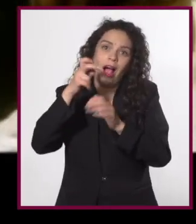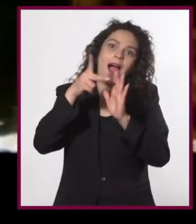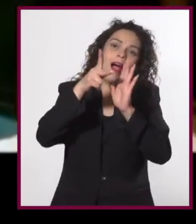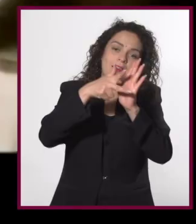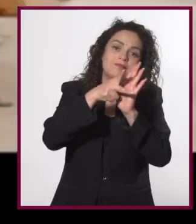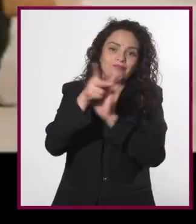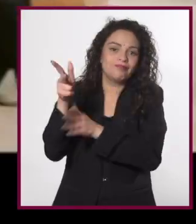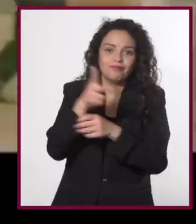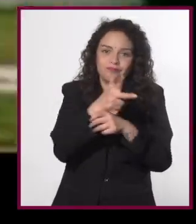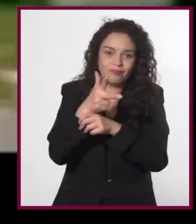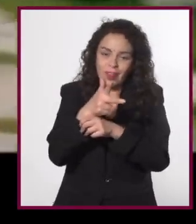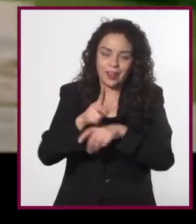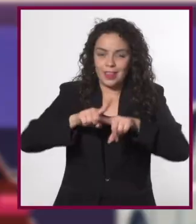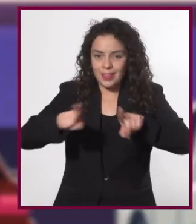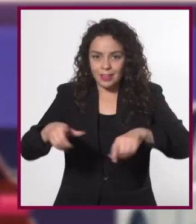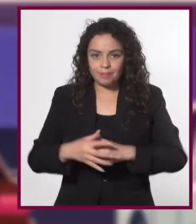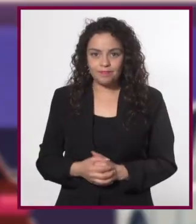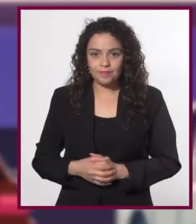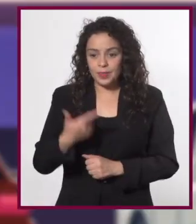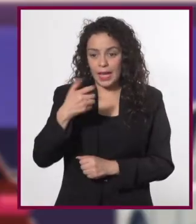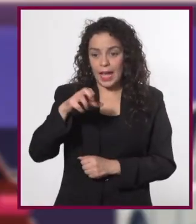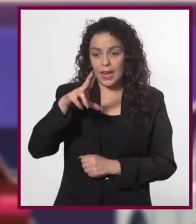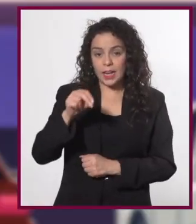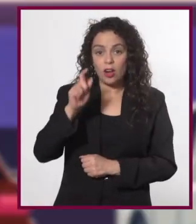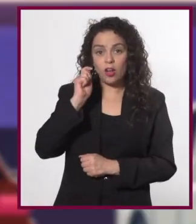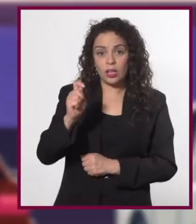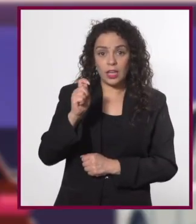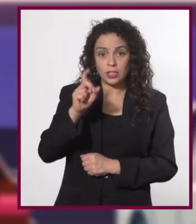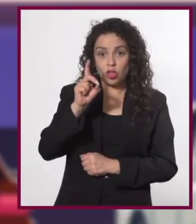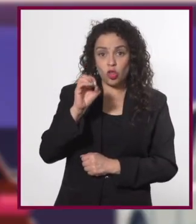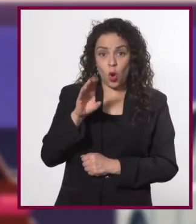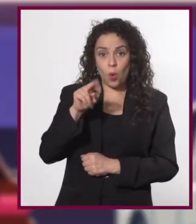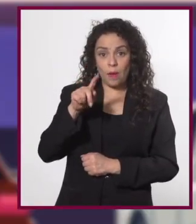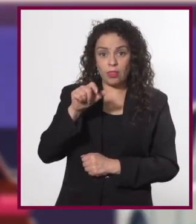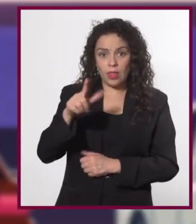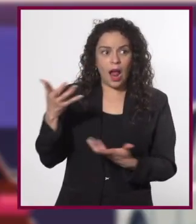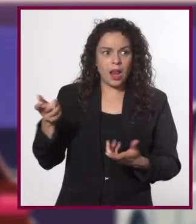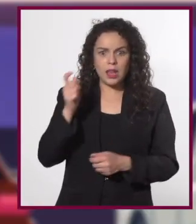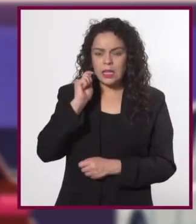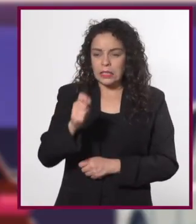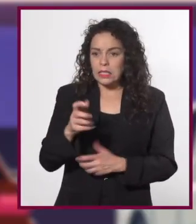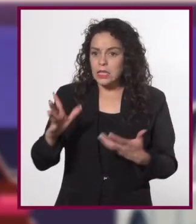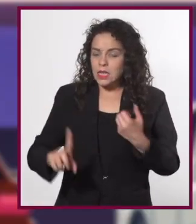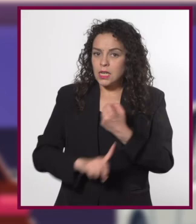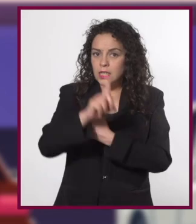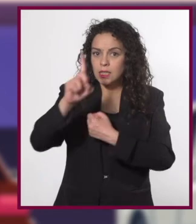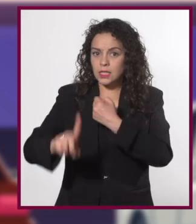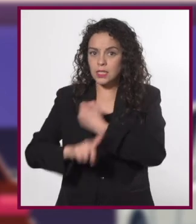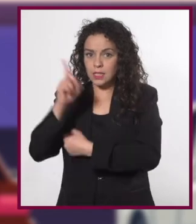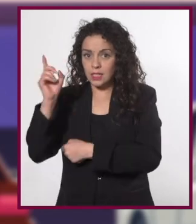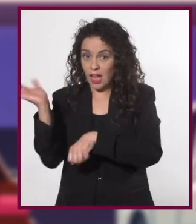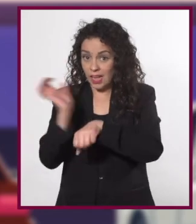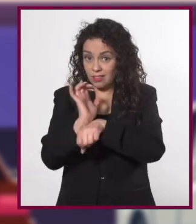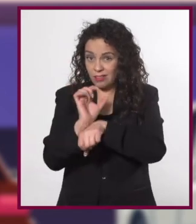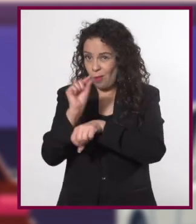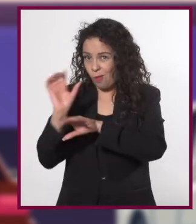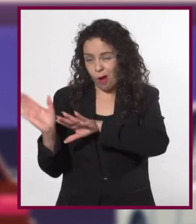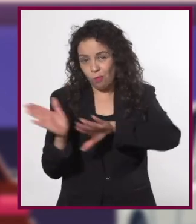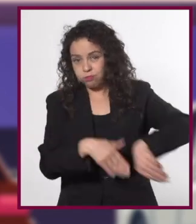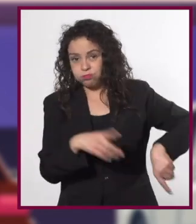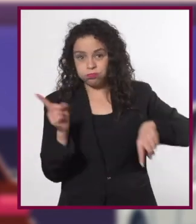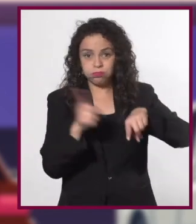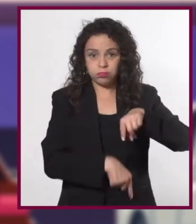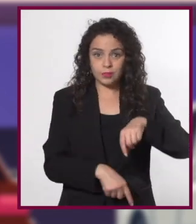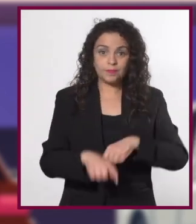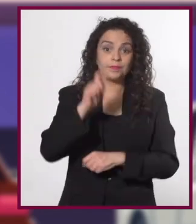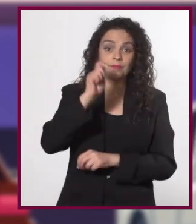Con la expansión de la televisión, el género documental sufre una crisis y empieza a quedar un poco fuera de las pantallas de cine. Los